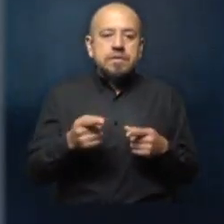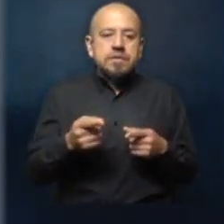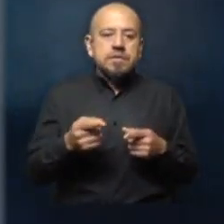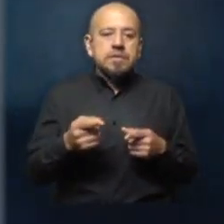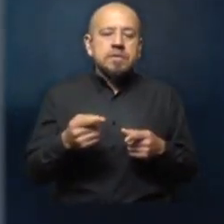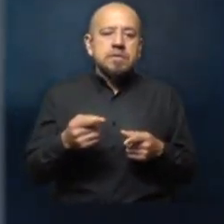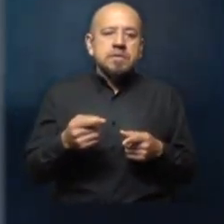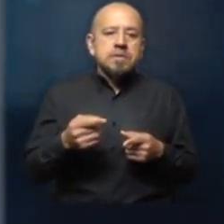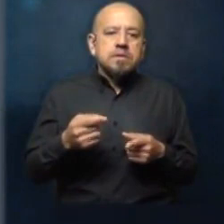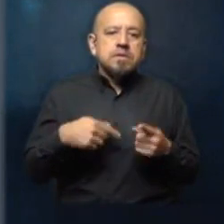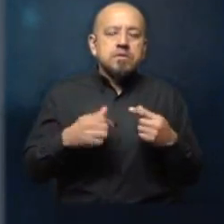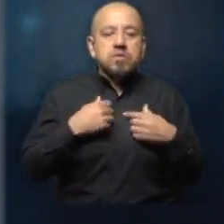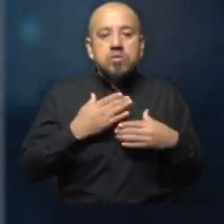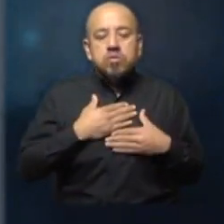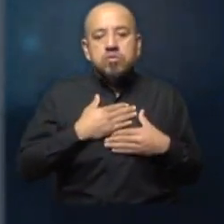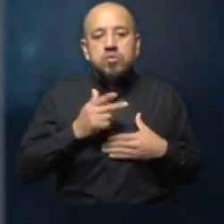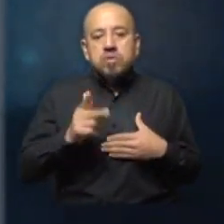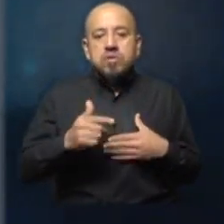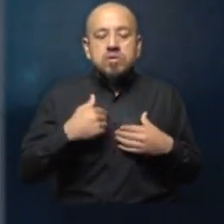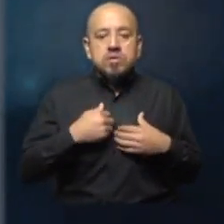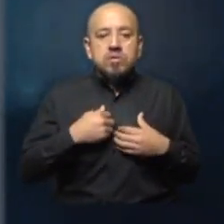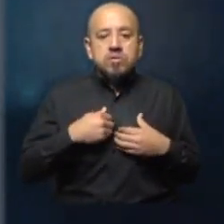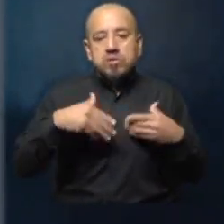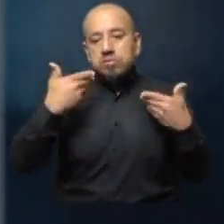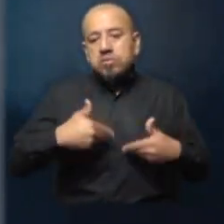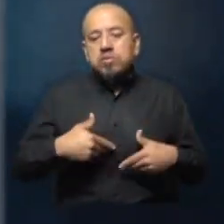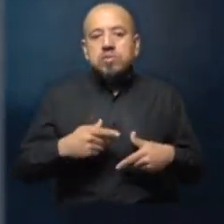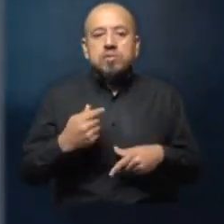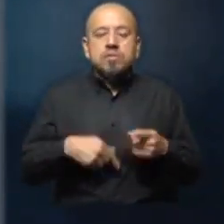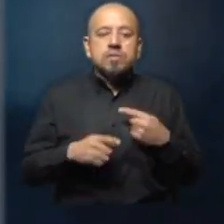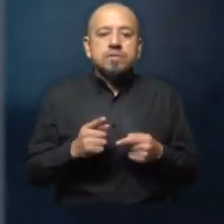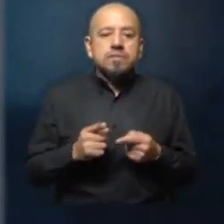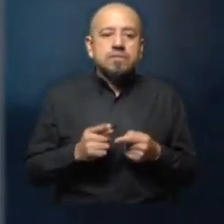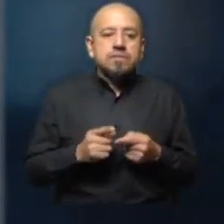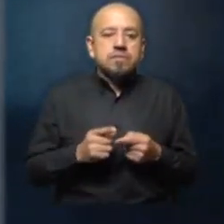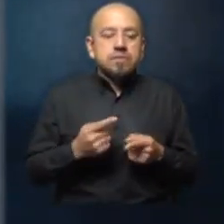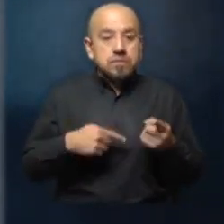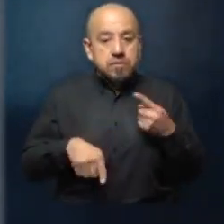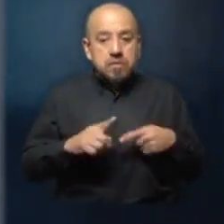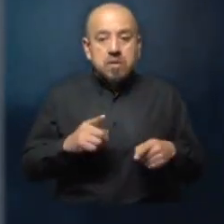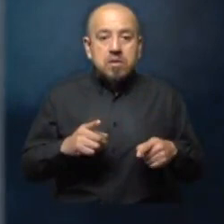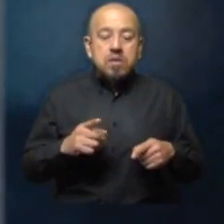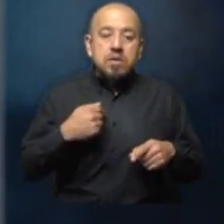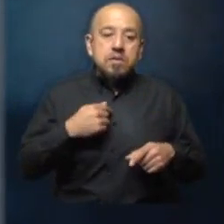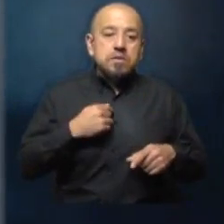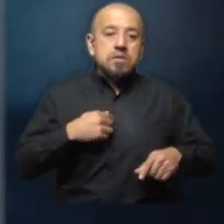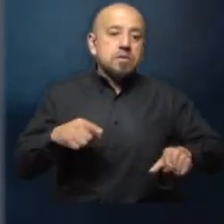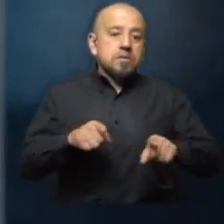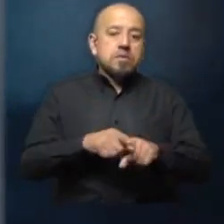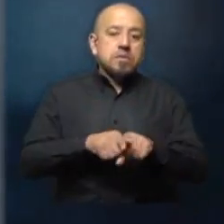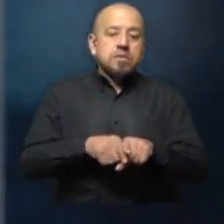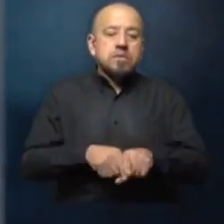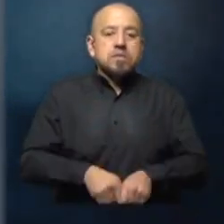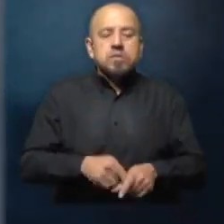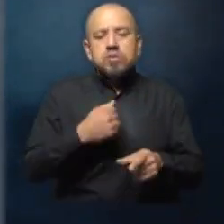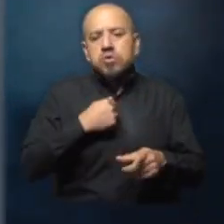conectar con nuestra humanidad conectarla con nuestra espiritualidad no entonces con las composiciones me sucede un poco eso cuando tengo que